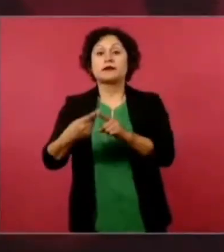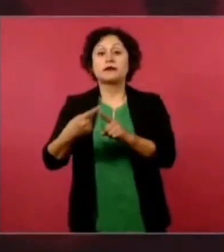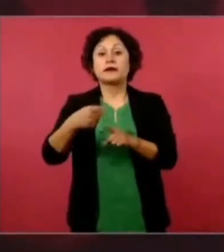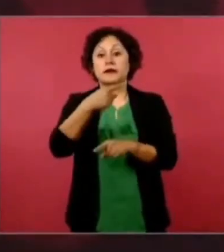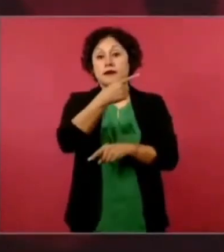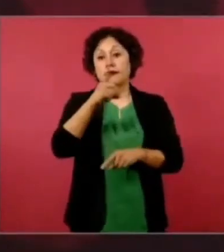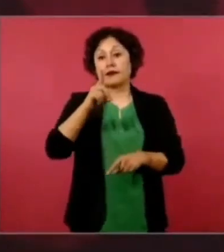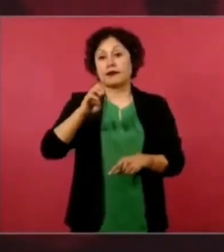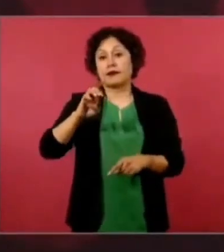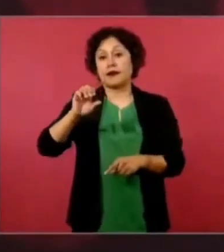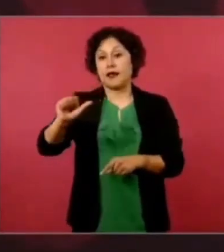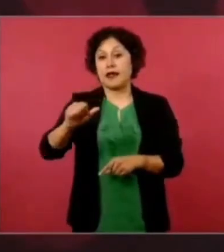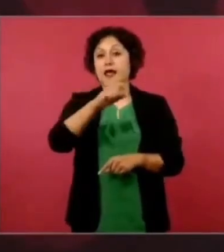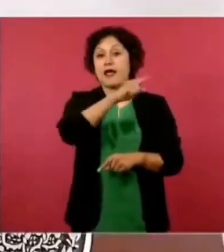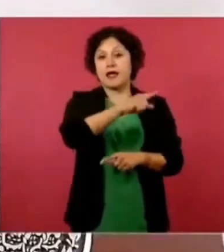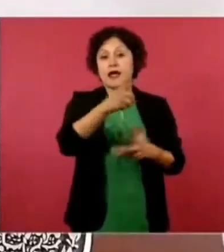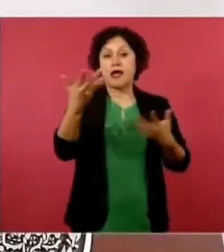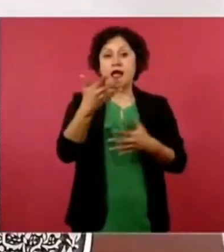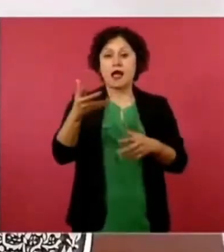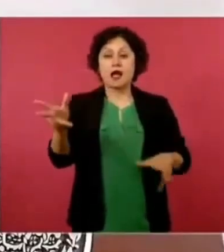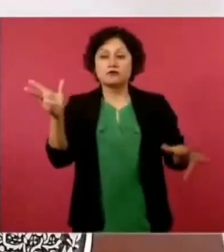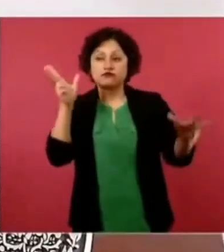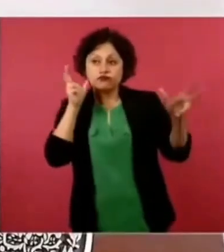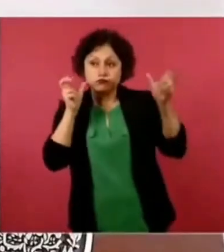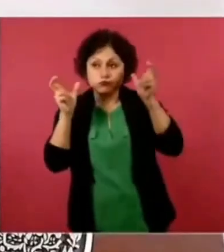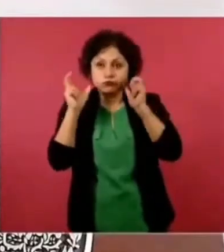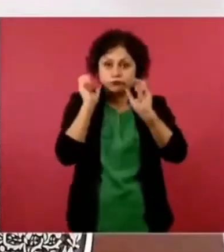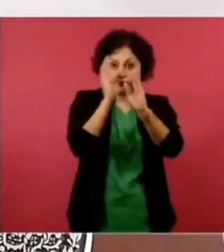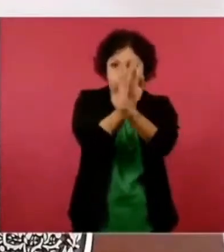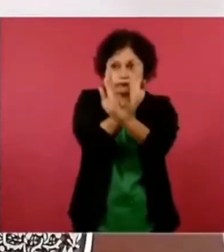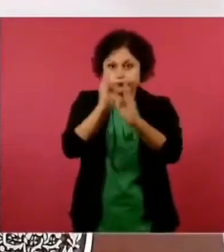de escuchas. El general al que hiciste mención